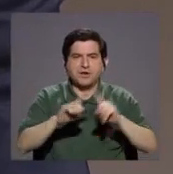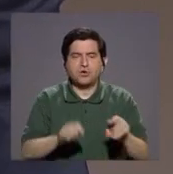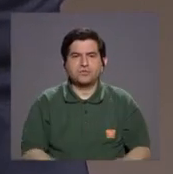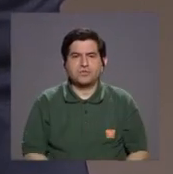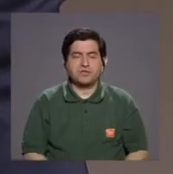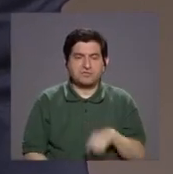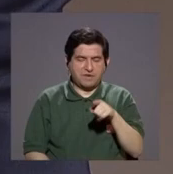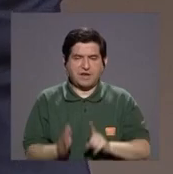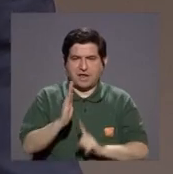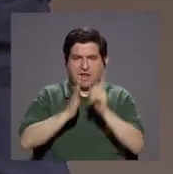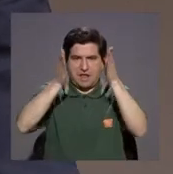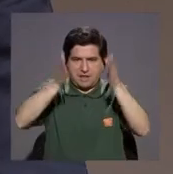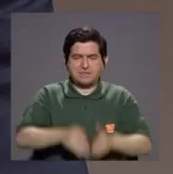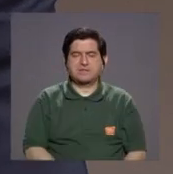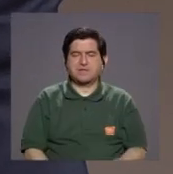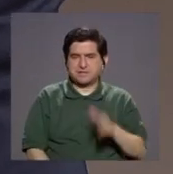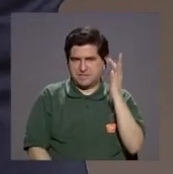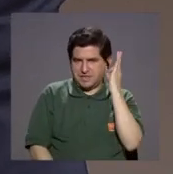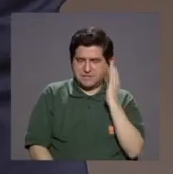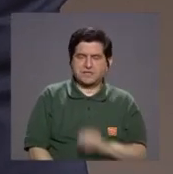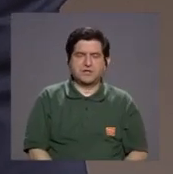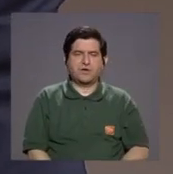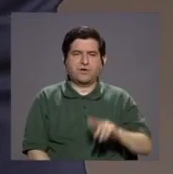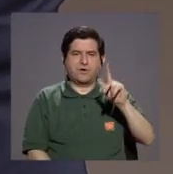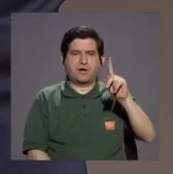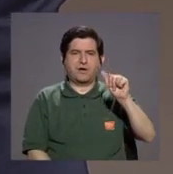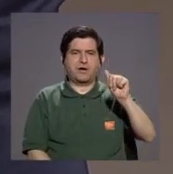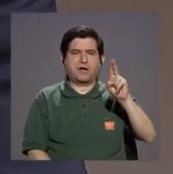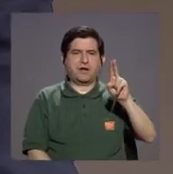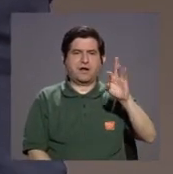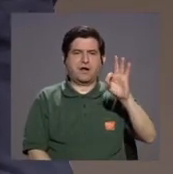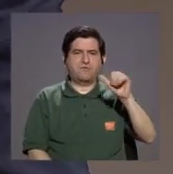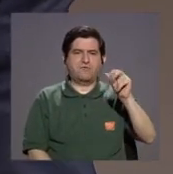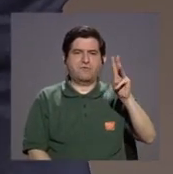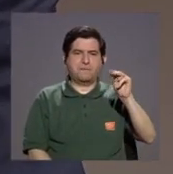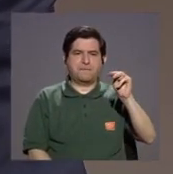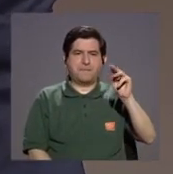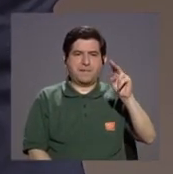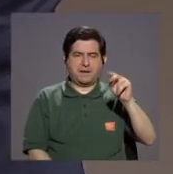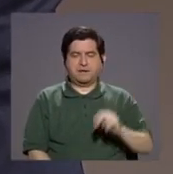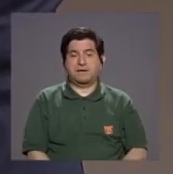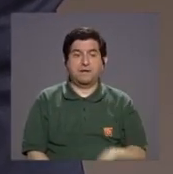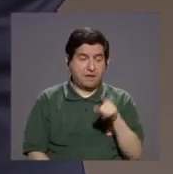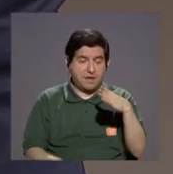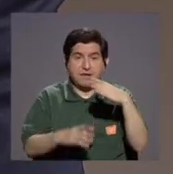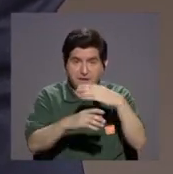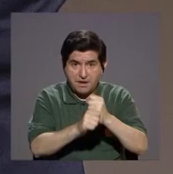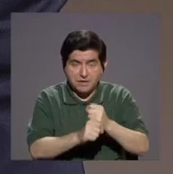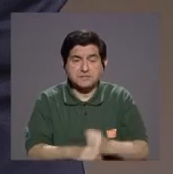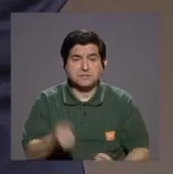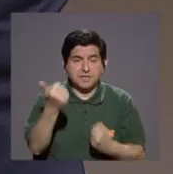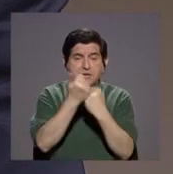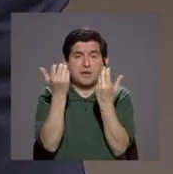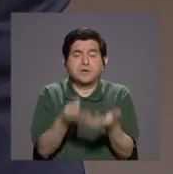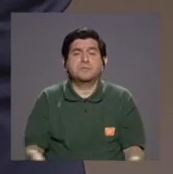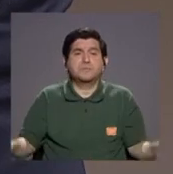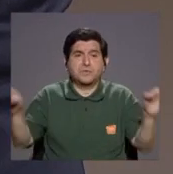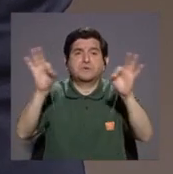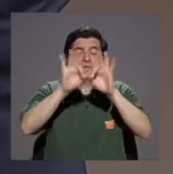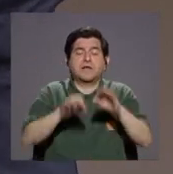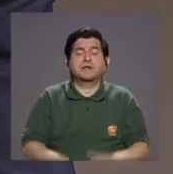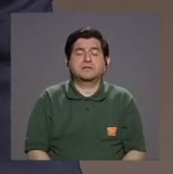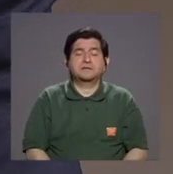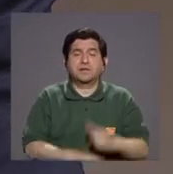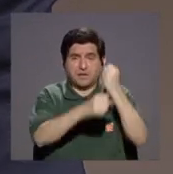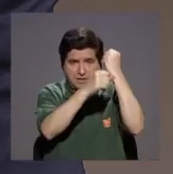esta señora con frank que es una costarricense de casandra como son ha hecho apoyos importantísimos a la